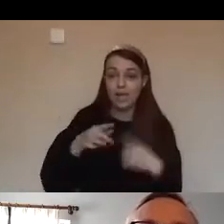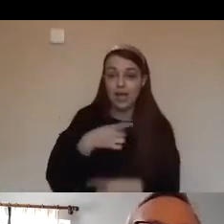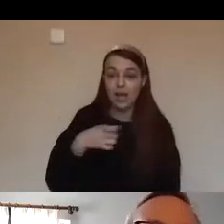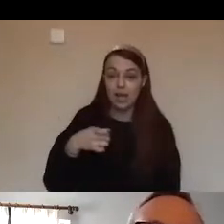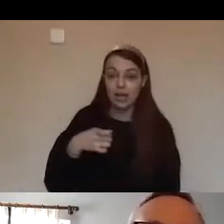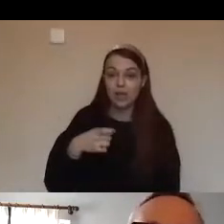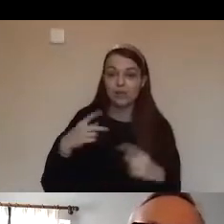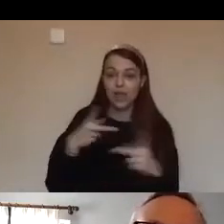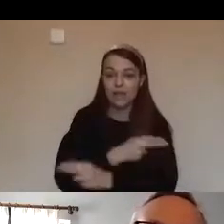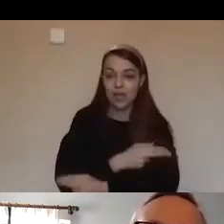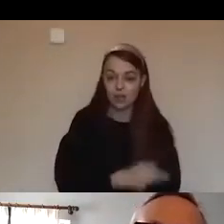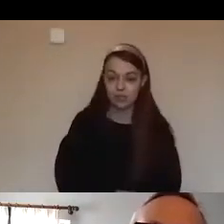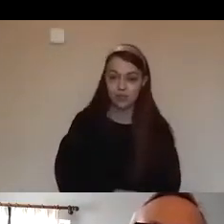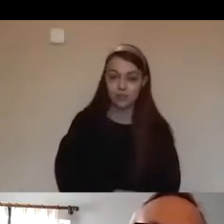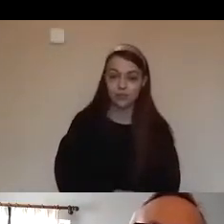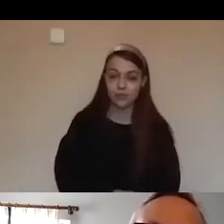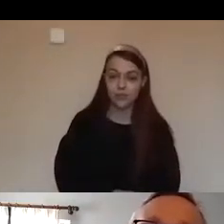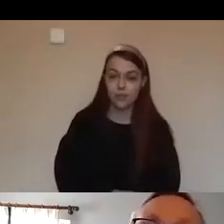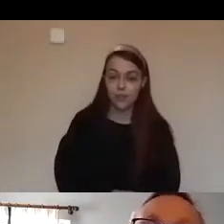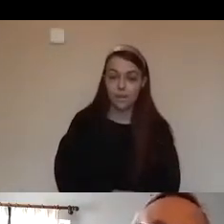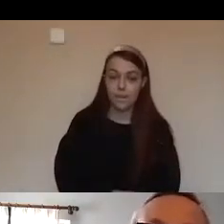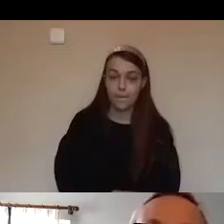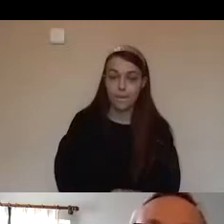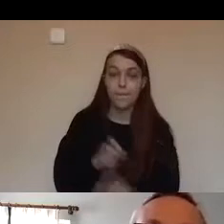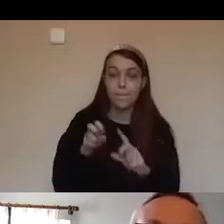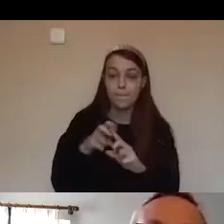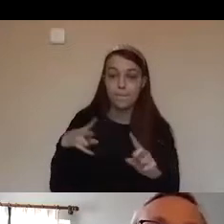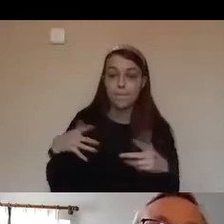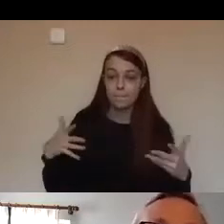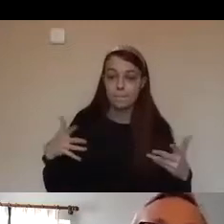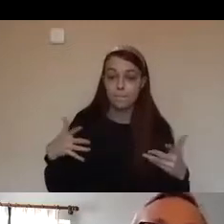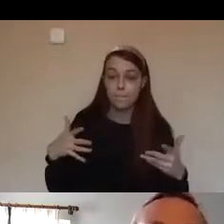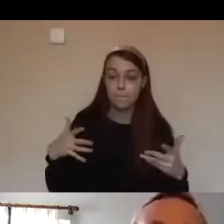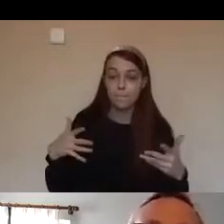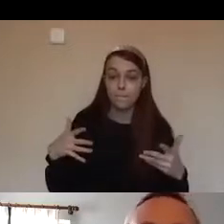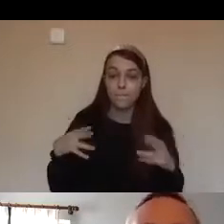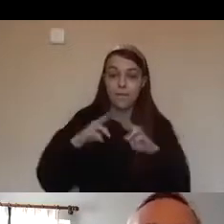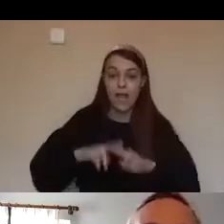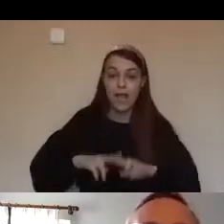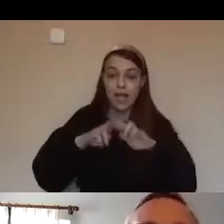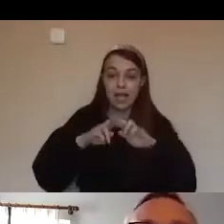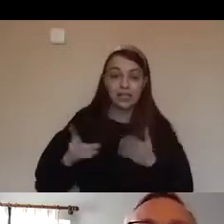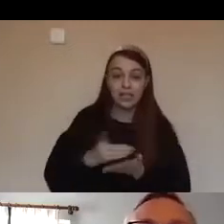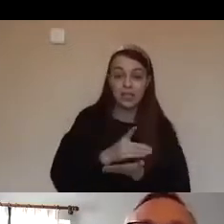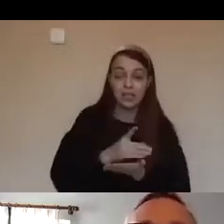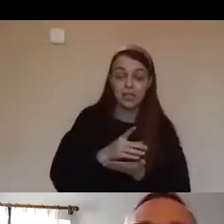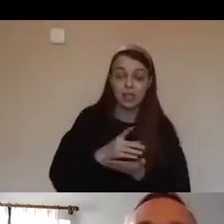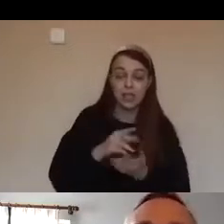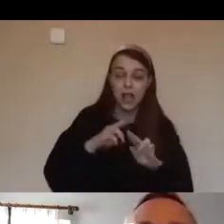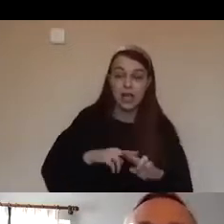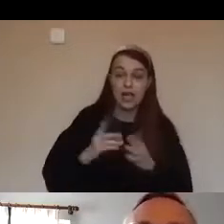que el enfoque es combinar un análisis de los datos, de los